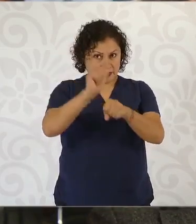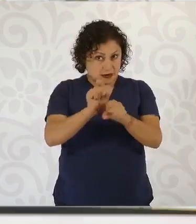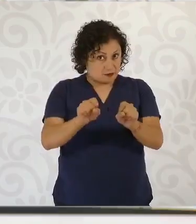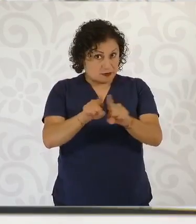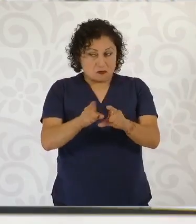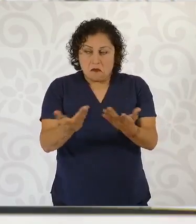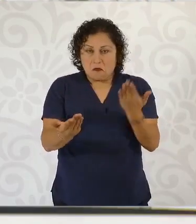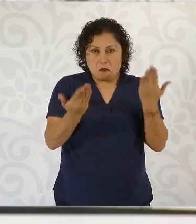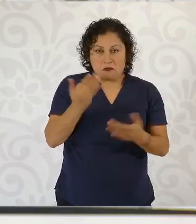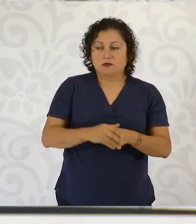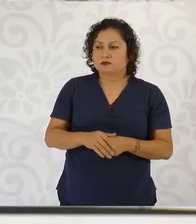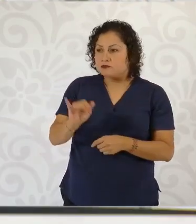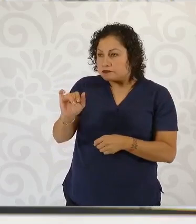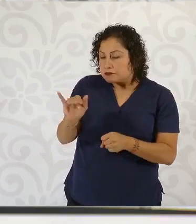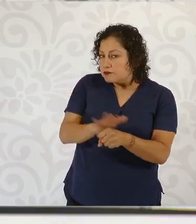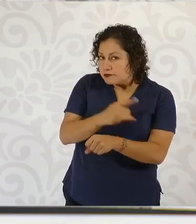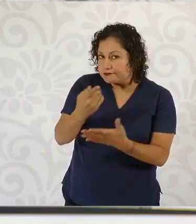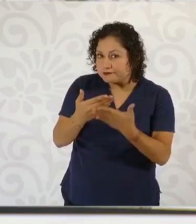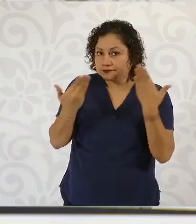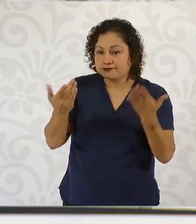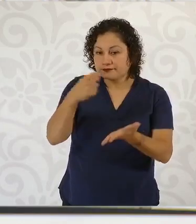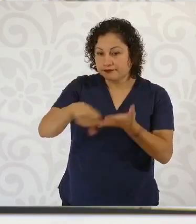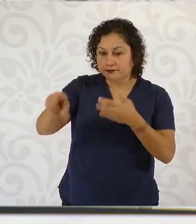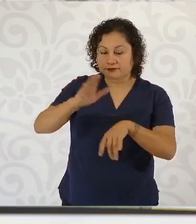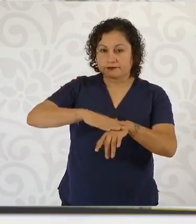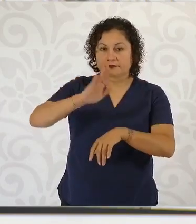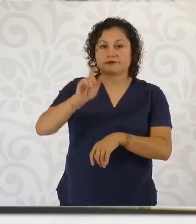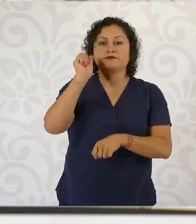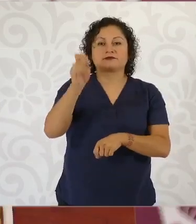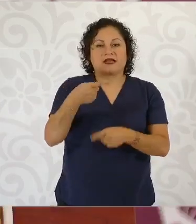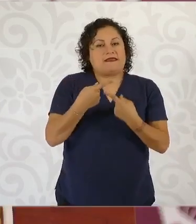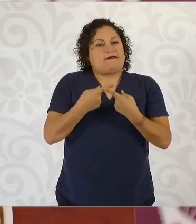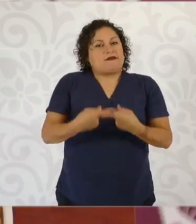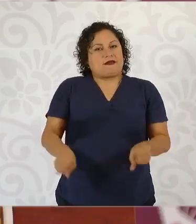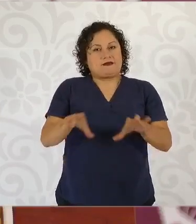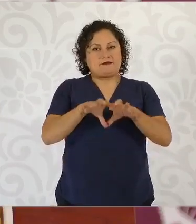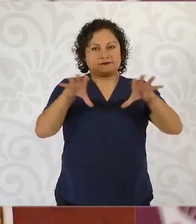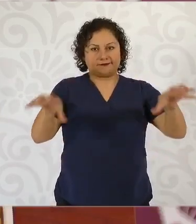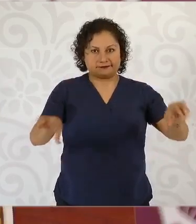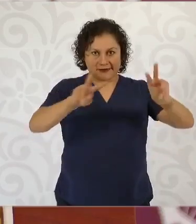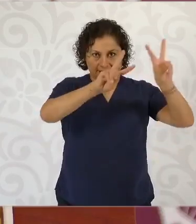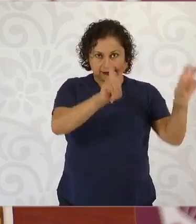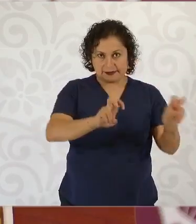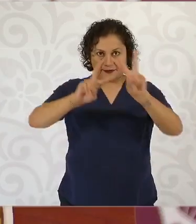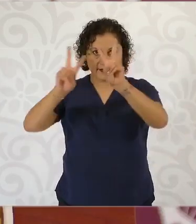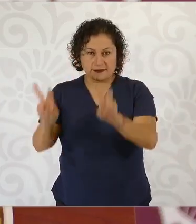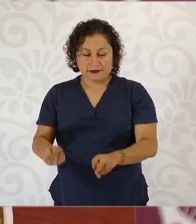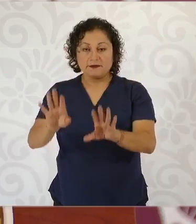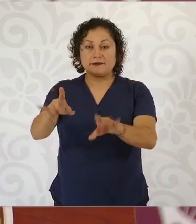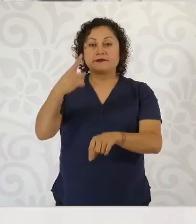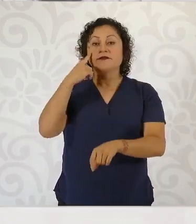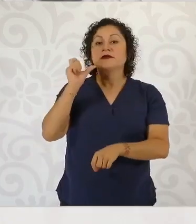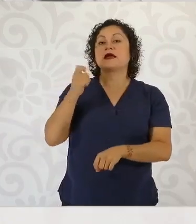ahora bajo se el compra mismo... más. O sea, no se pueden comparar peras con manzanas. En el gobierno del presidente López